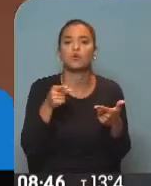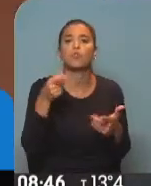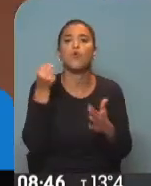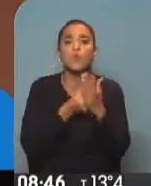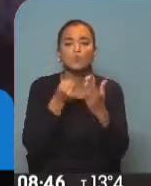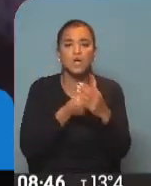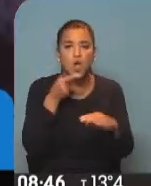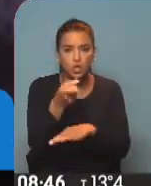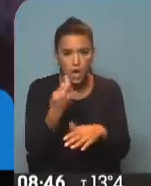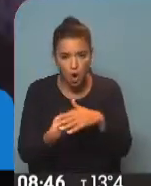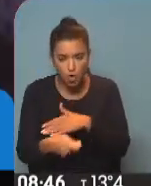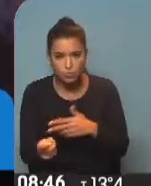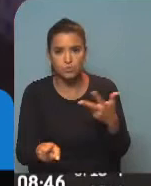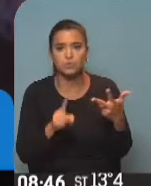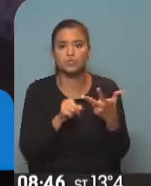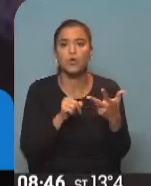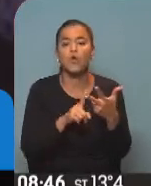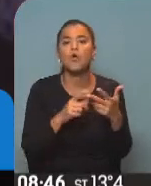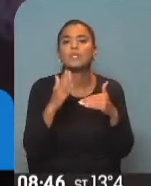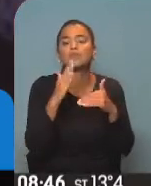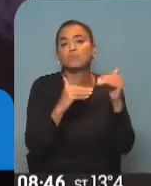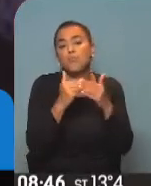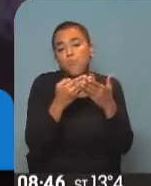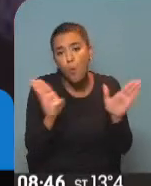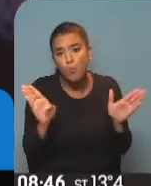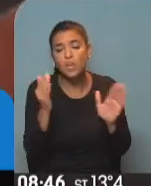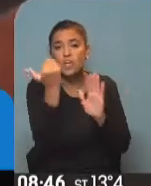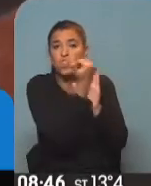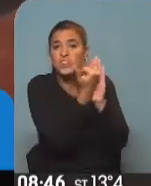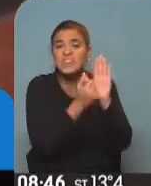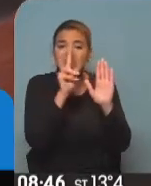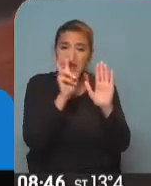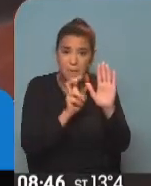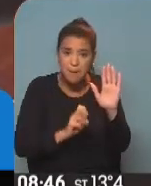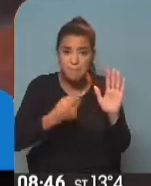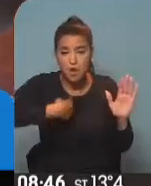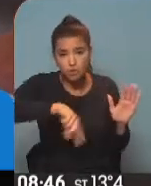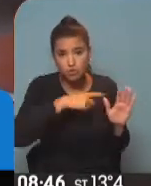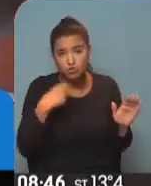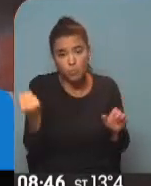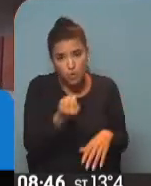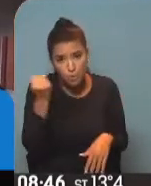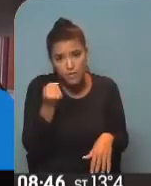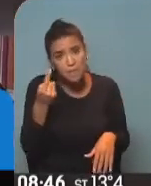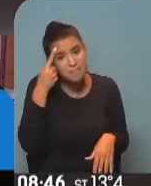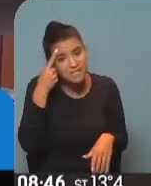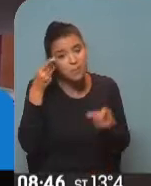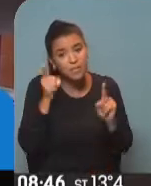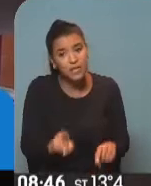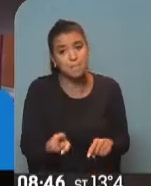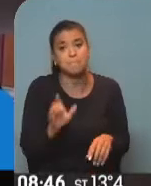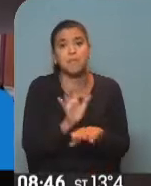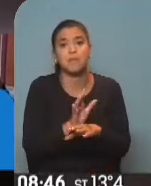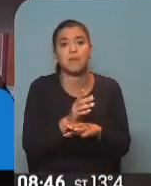la agenda del orden público bueno distintos temas que para nosotros son prioritarios y que creemos que también reflejan las